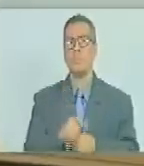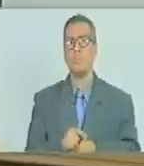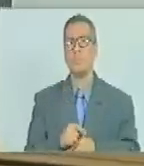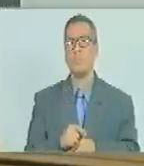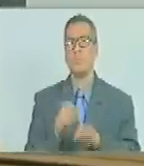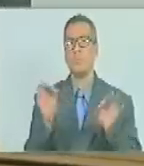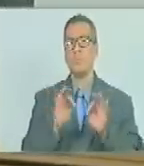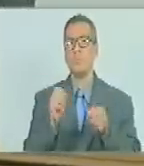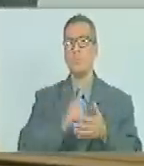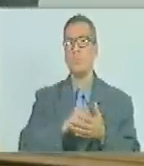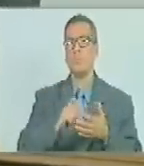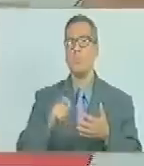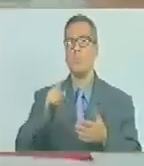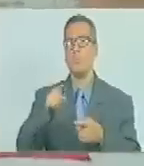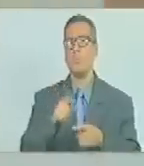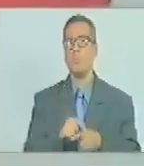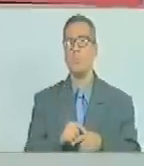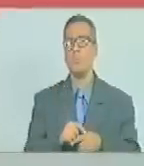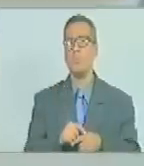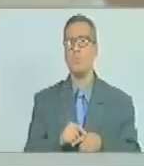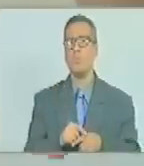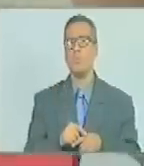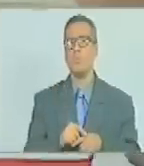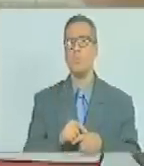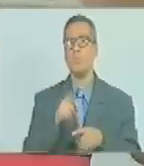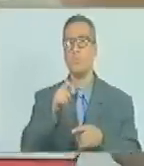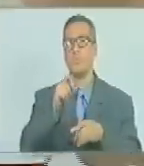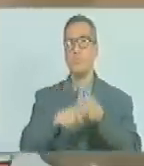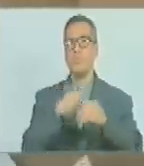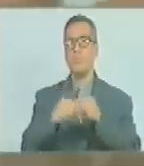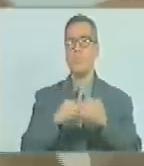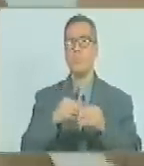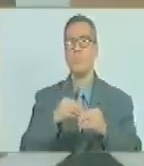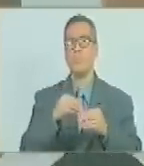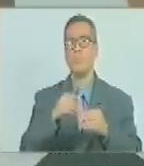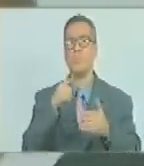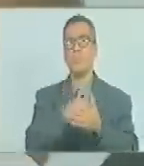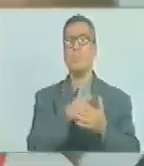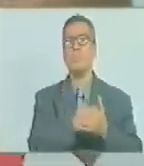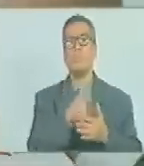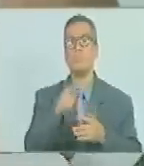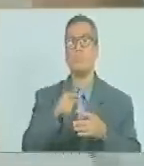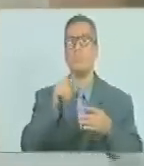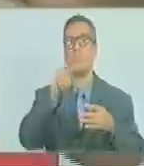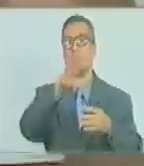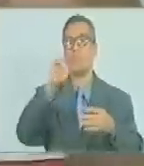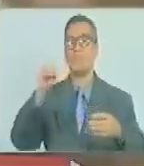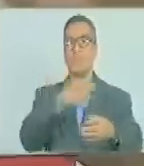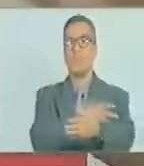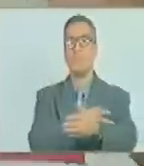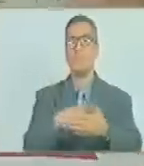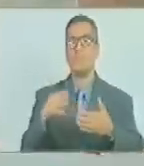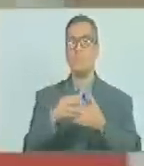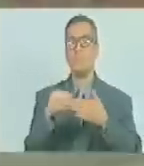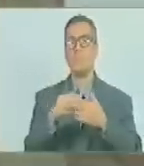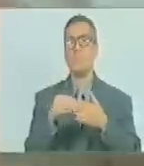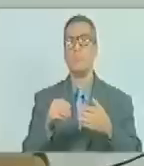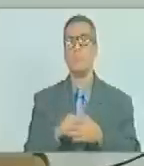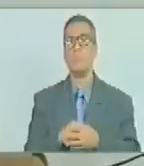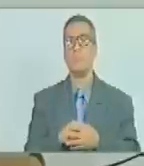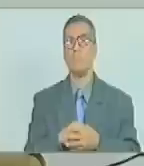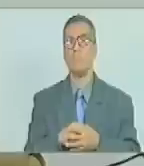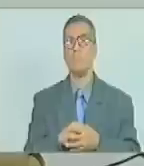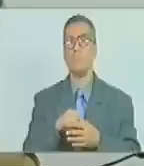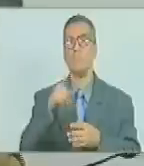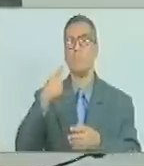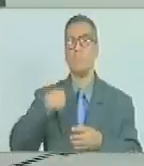el contrato a Goudreau, y Goudreau lo demandó en una corte de Miami porque no le pagó los 50 millones de dólares. O sea, es tan